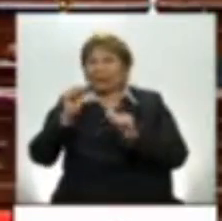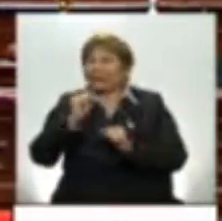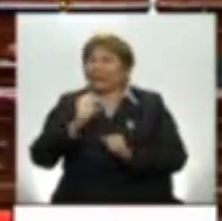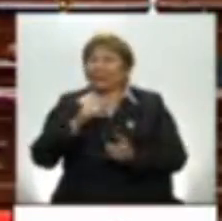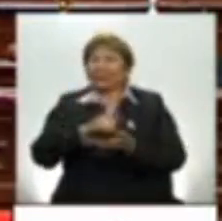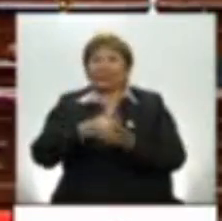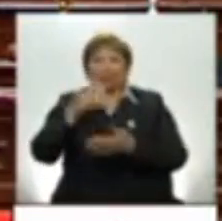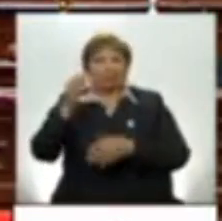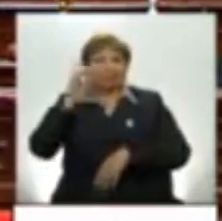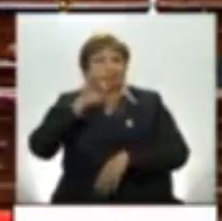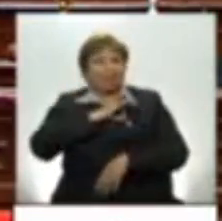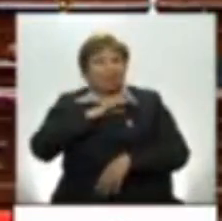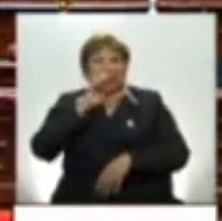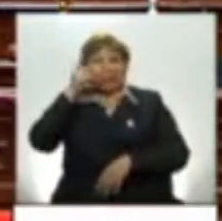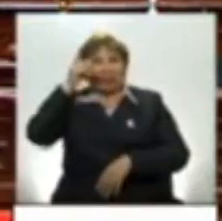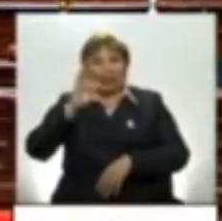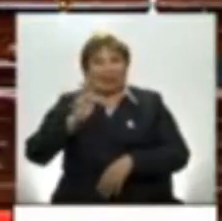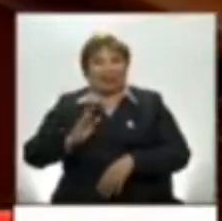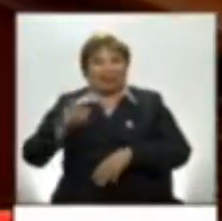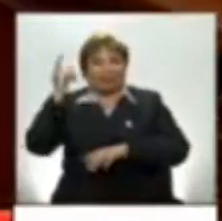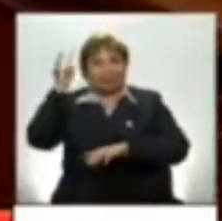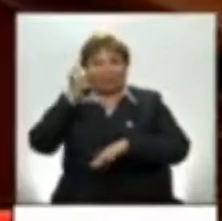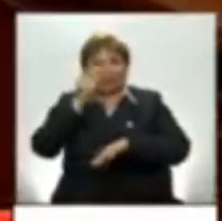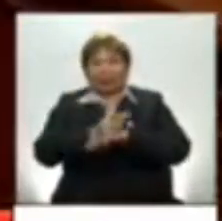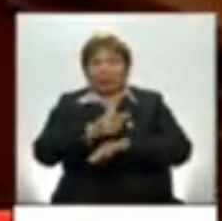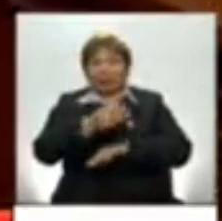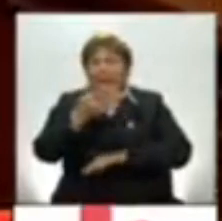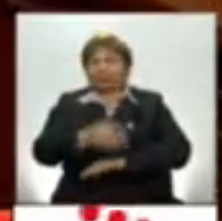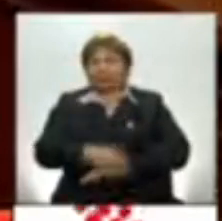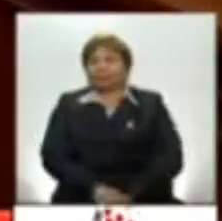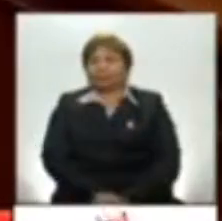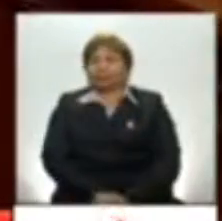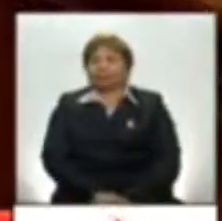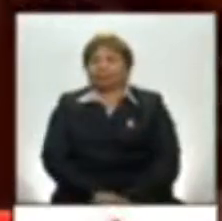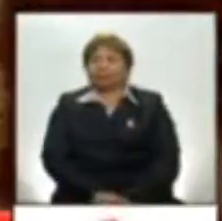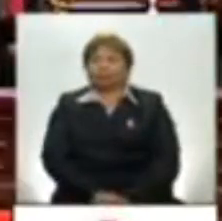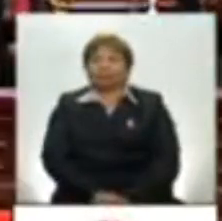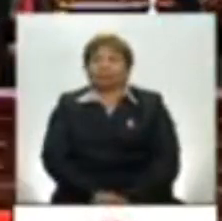premien, sino que él y la nación se lo demanden.